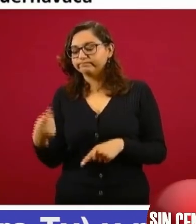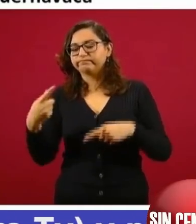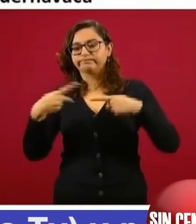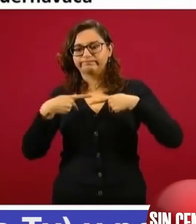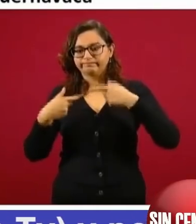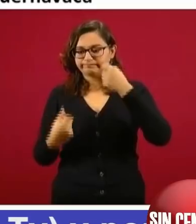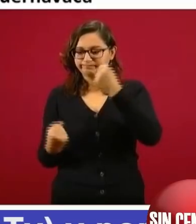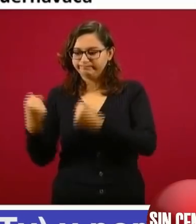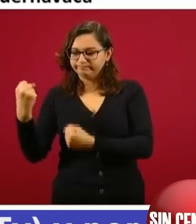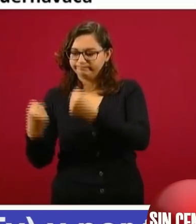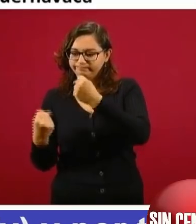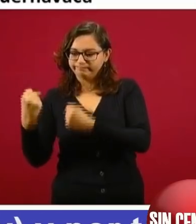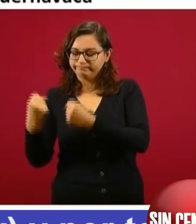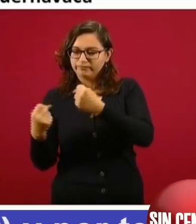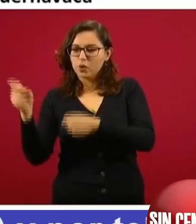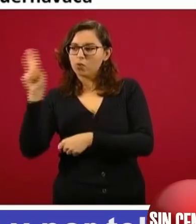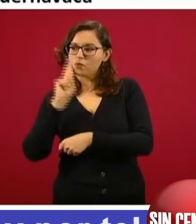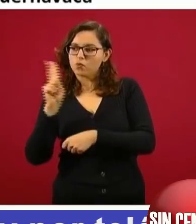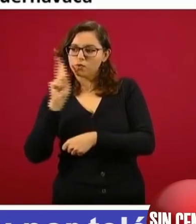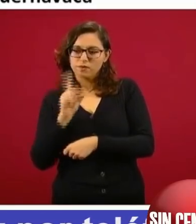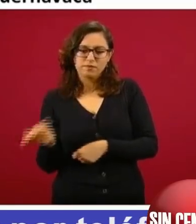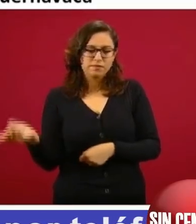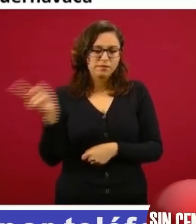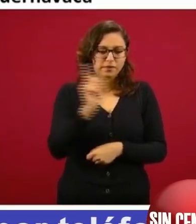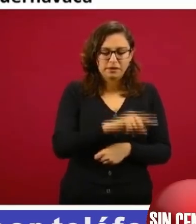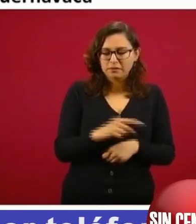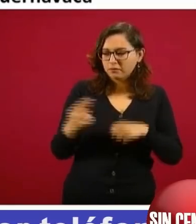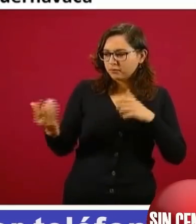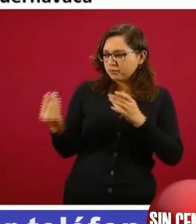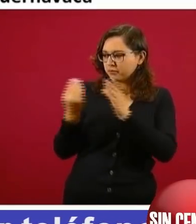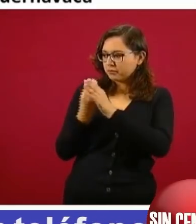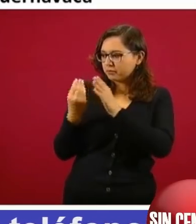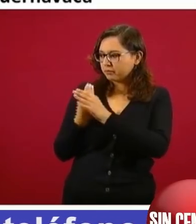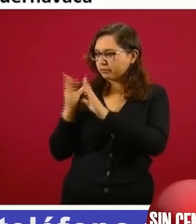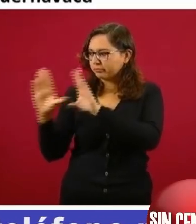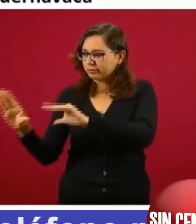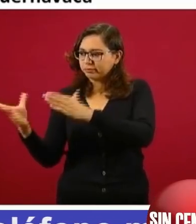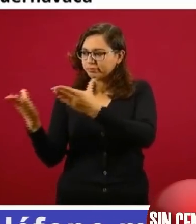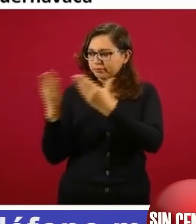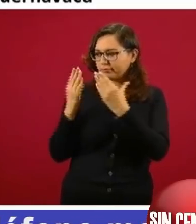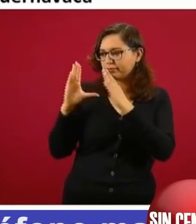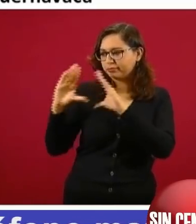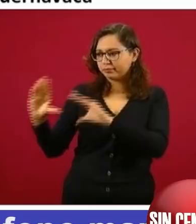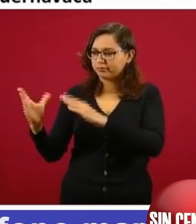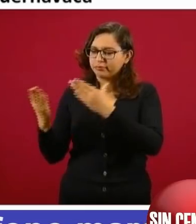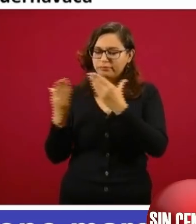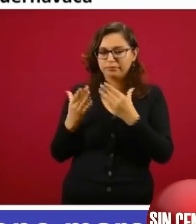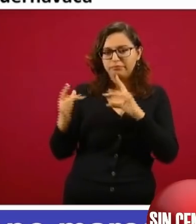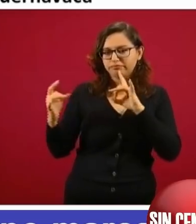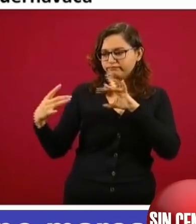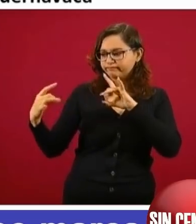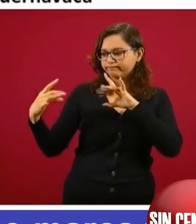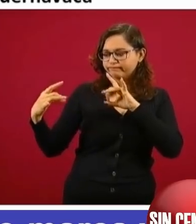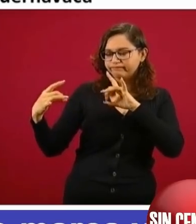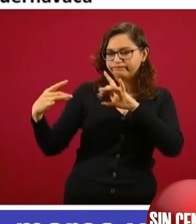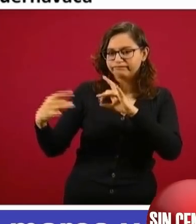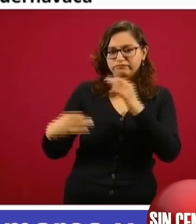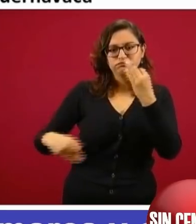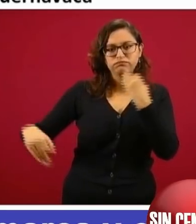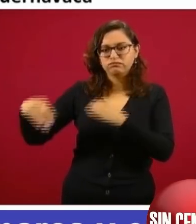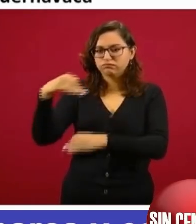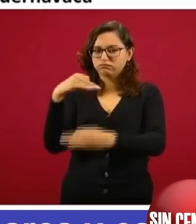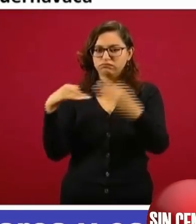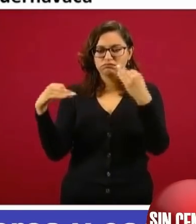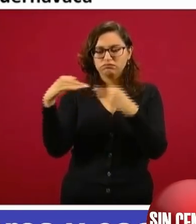los vuelos, y tenemos a los controladores en otro cuarto, y están capacitados en todas las secuencias de procedimientos que aquí